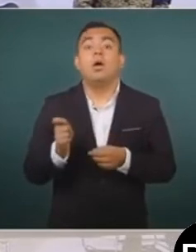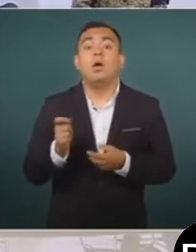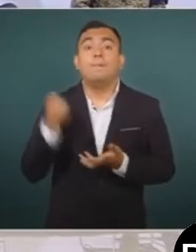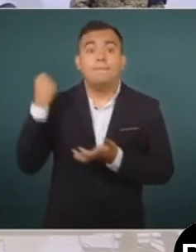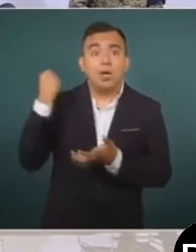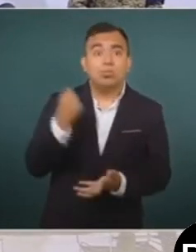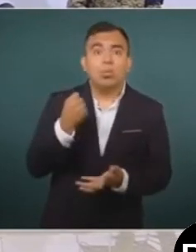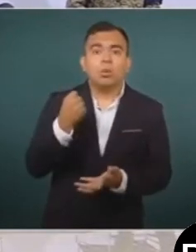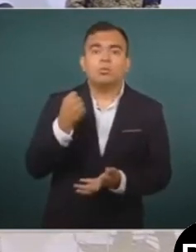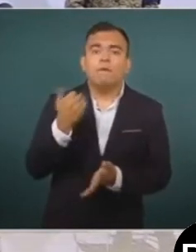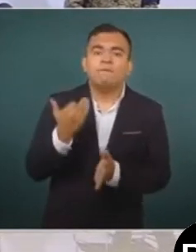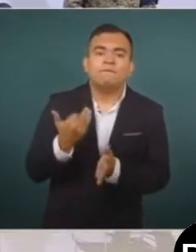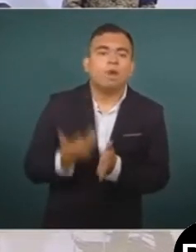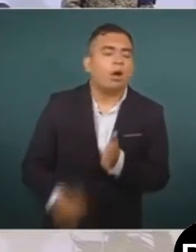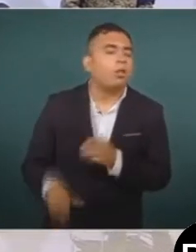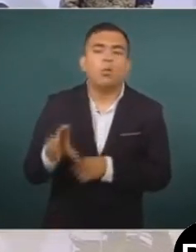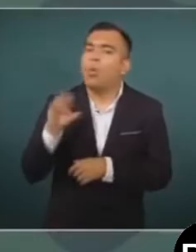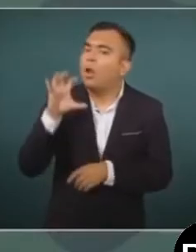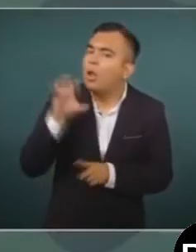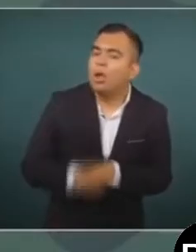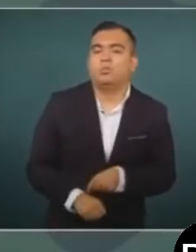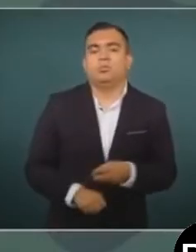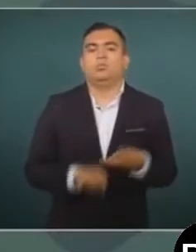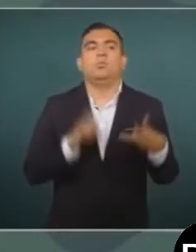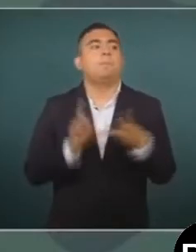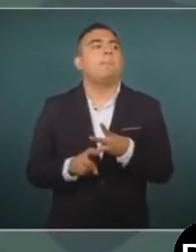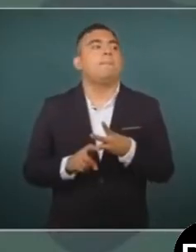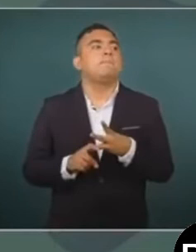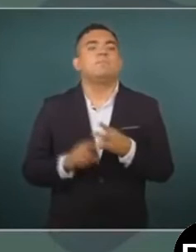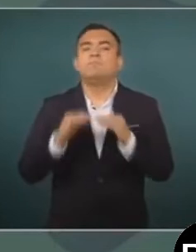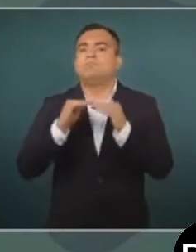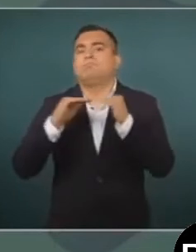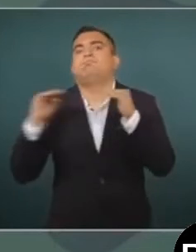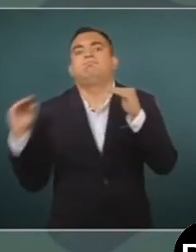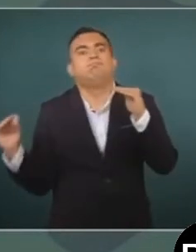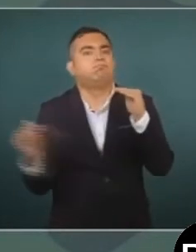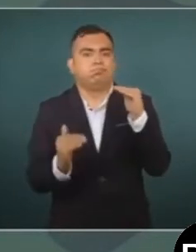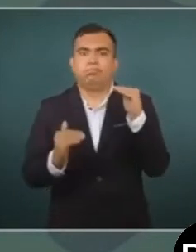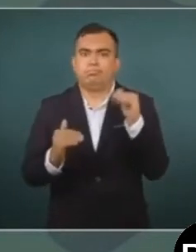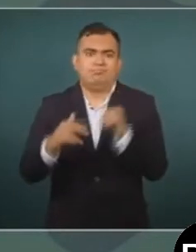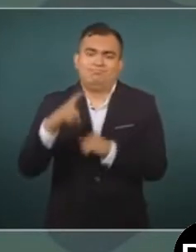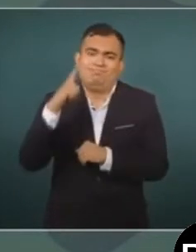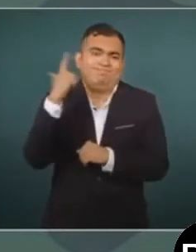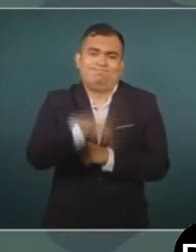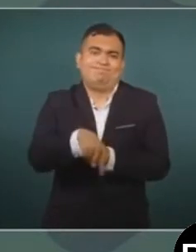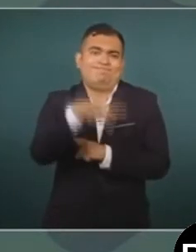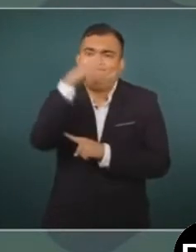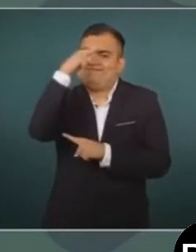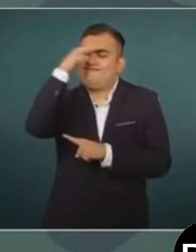presupuesto, de ahí sobre todo la desigualdad monstruosa del país.